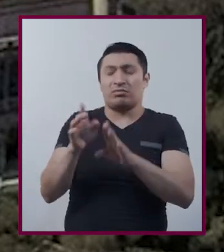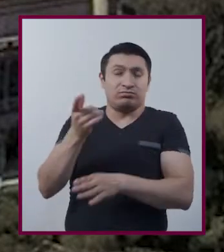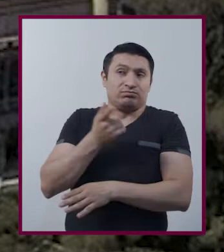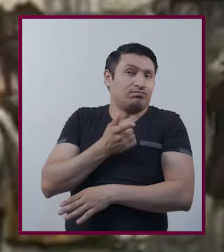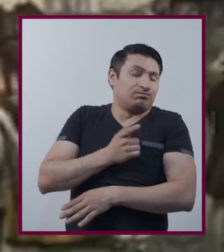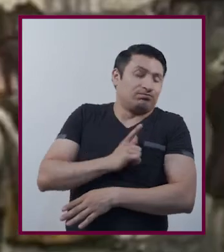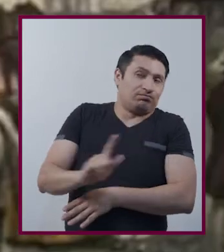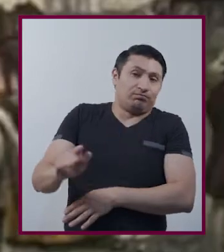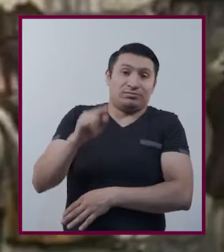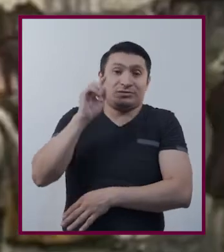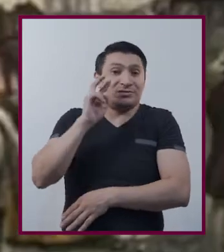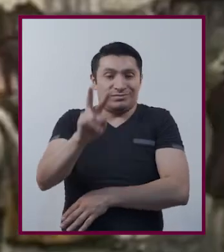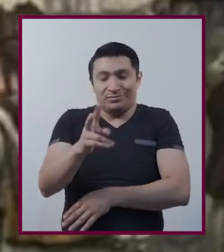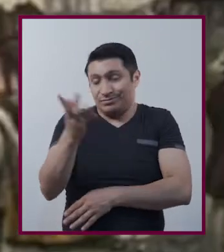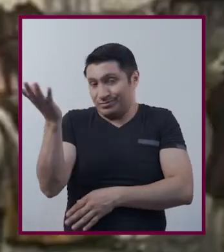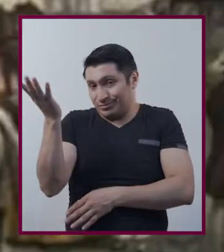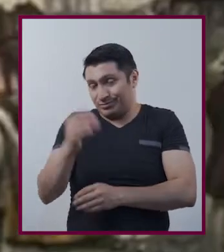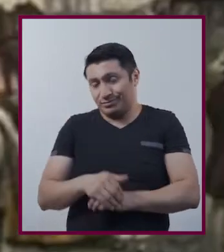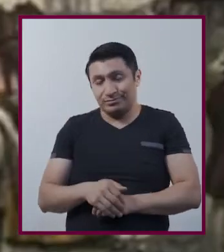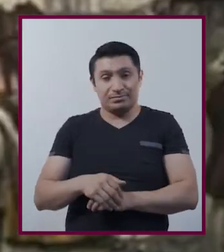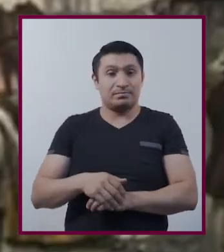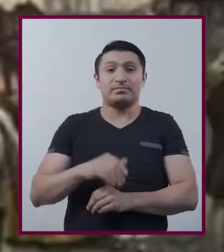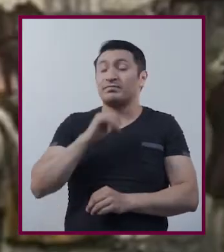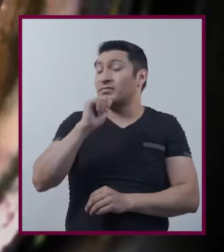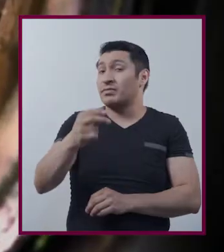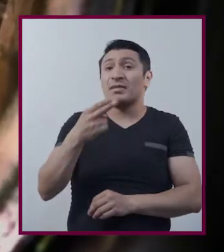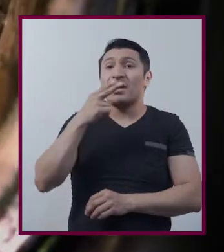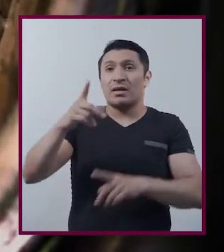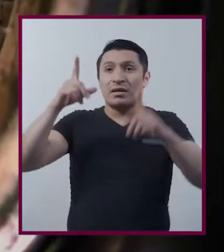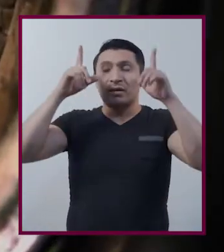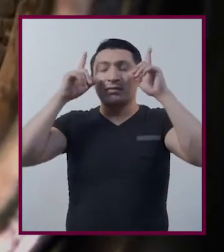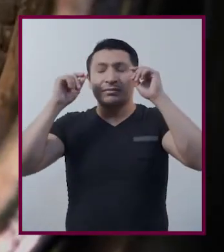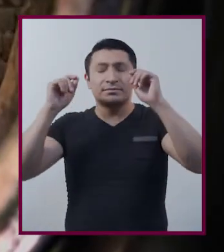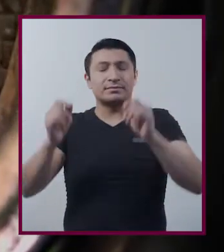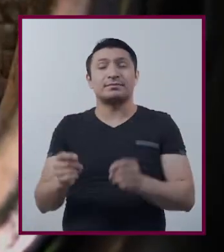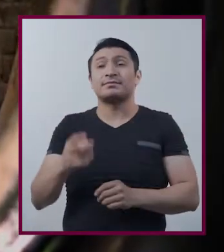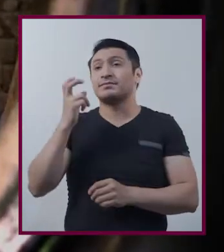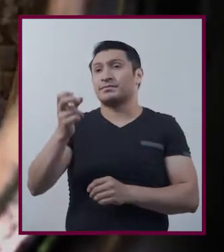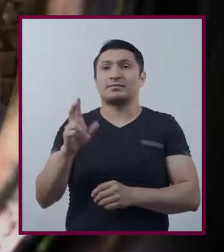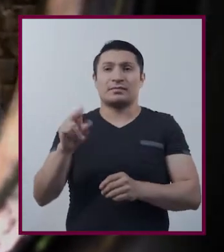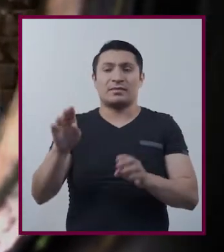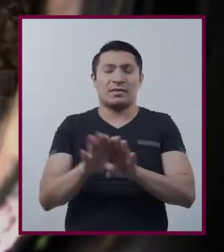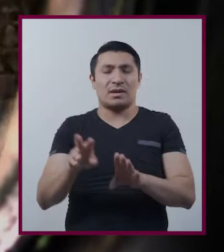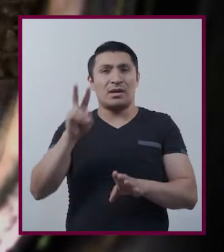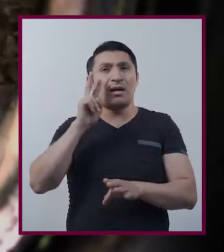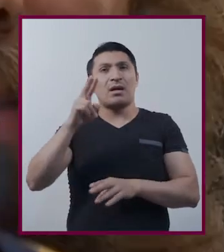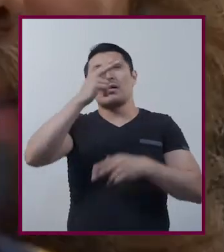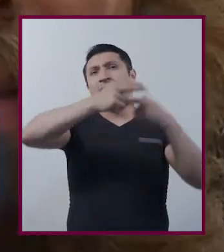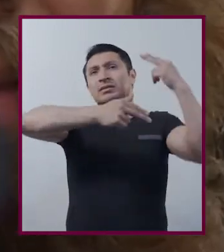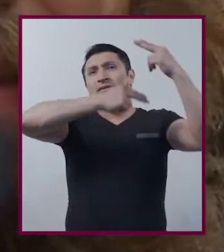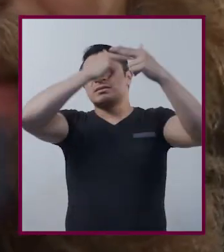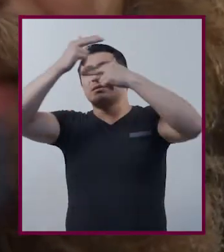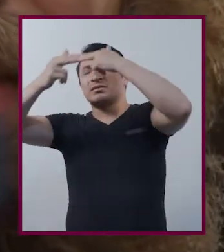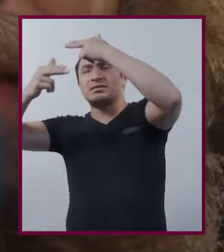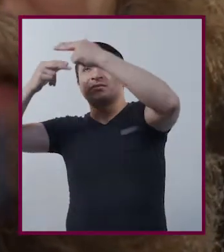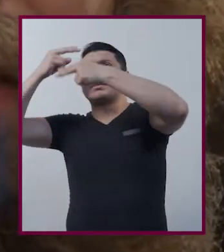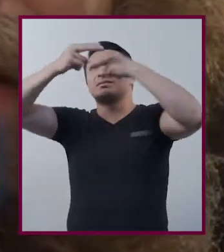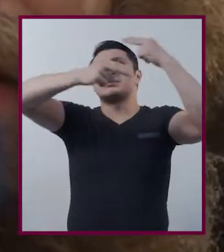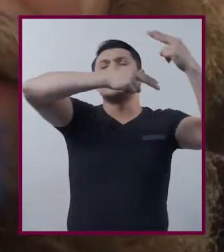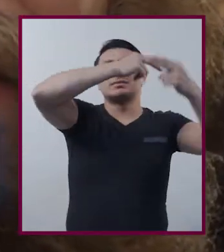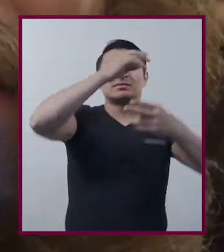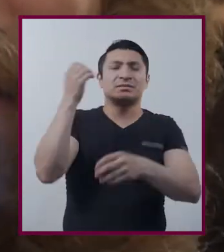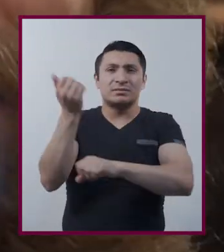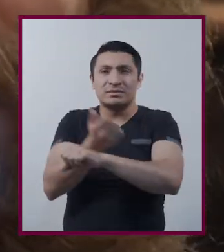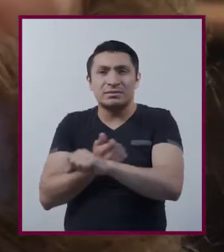con algún evento de mal agüero? Escúchalo tú. De nada le servía cerrar los ojos. No por ello dejaba de ver las nubes de